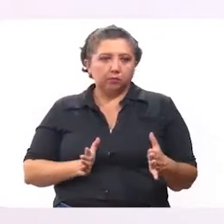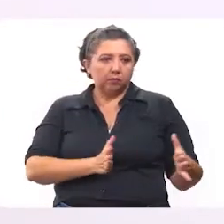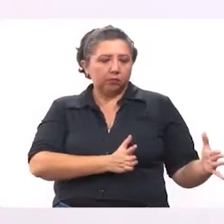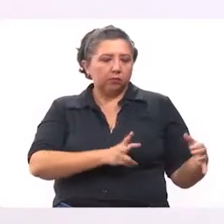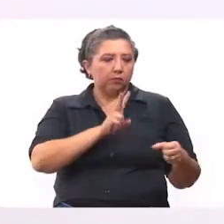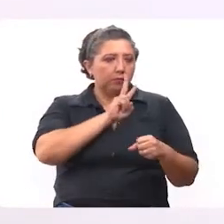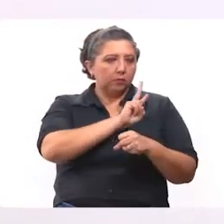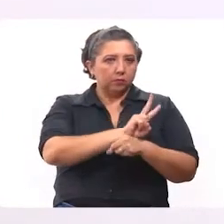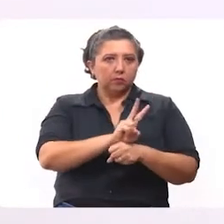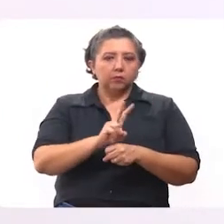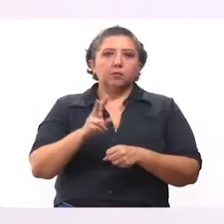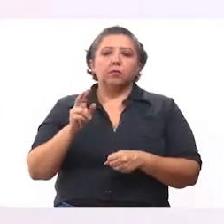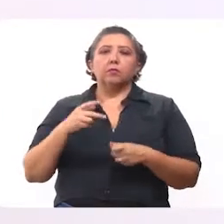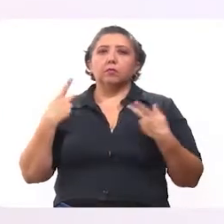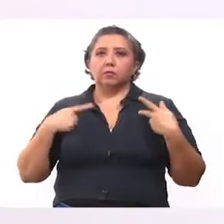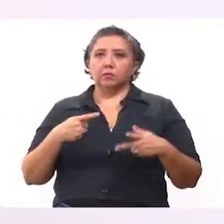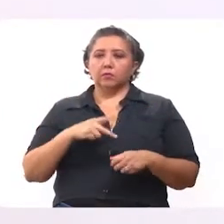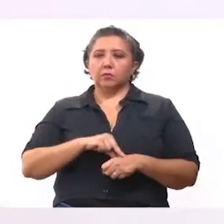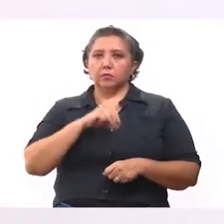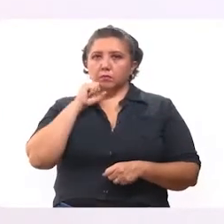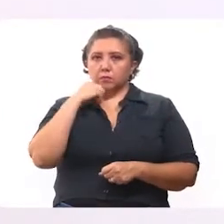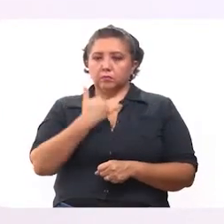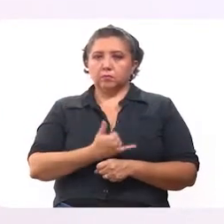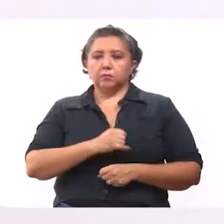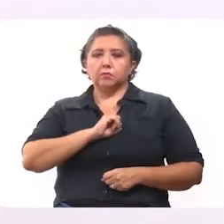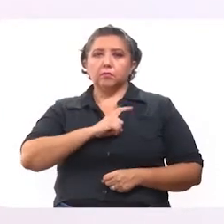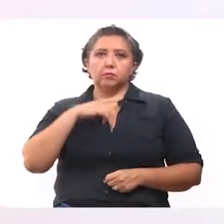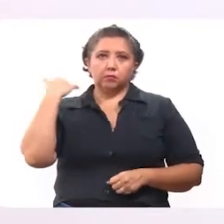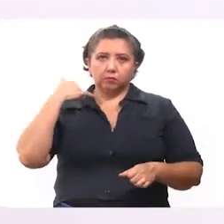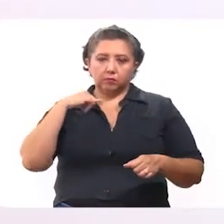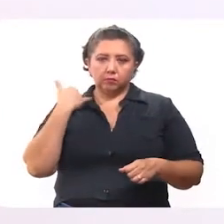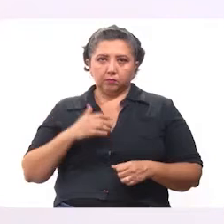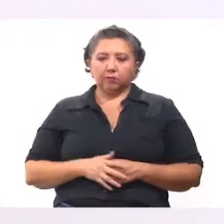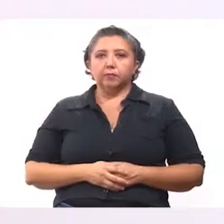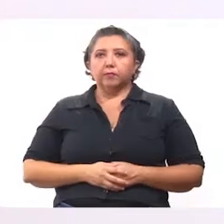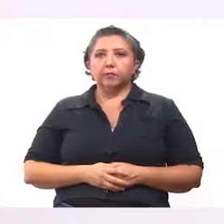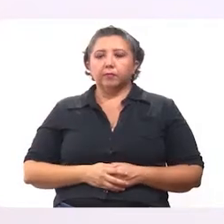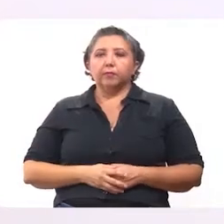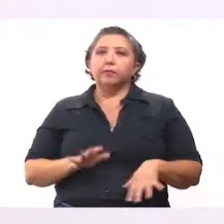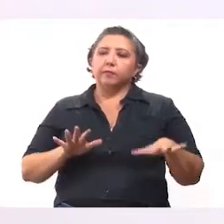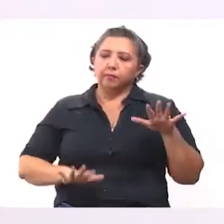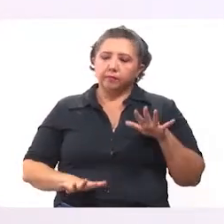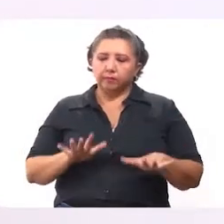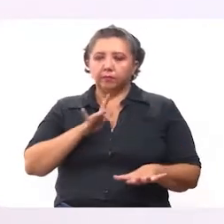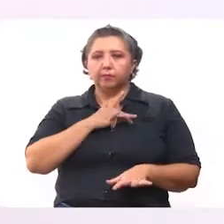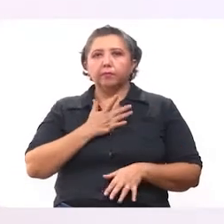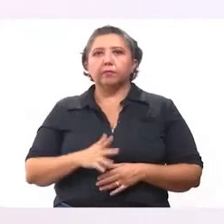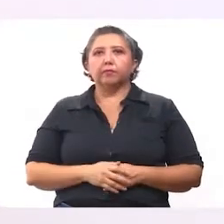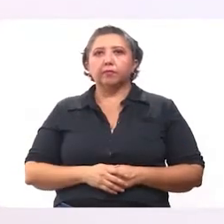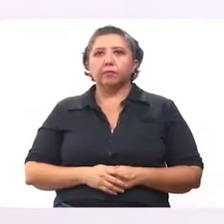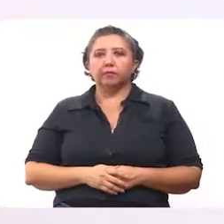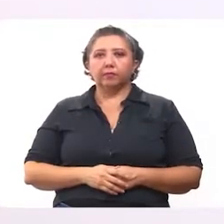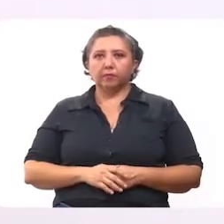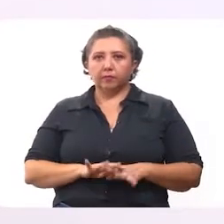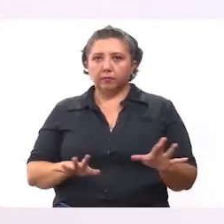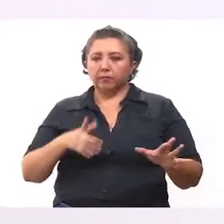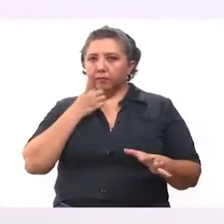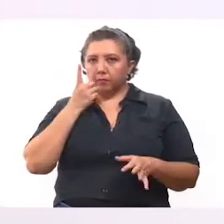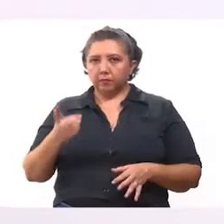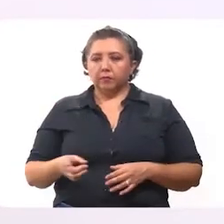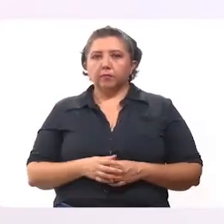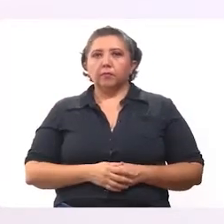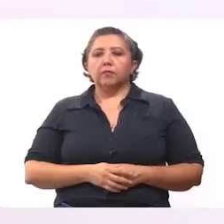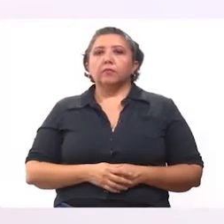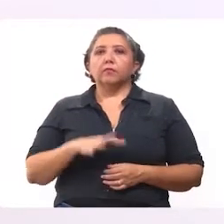estables, aislados, monitoreados por personal médico de los servicios de salud de Yucatán. Presentan síntomas leves. Como ya